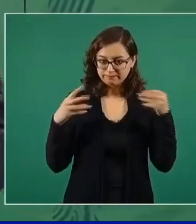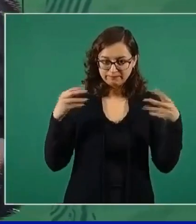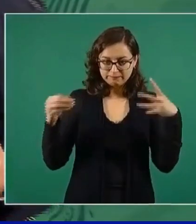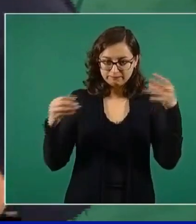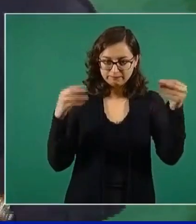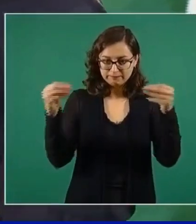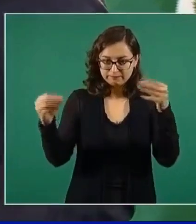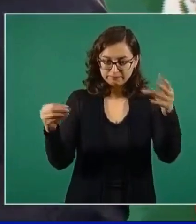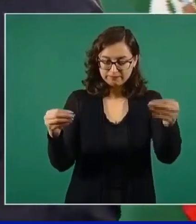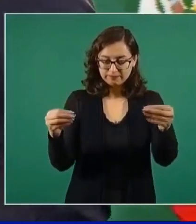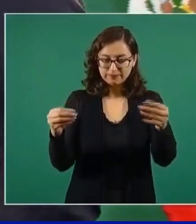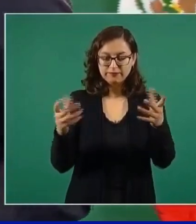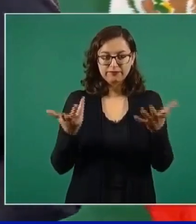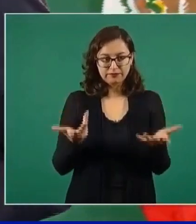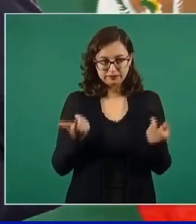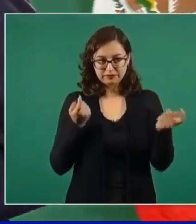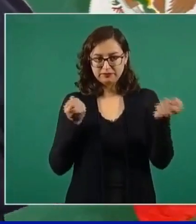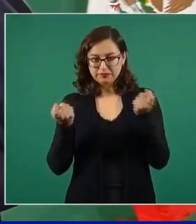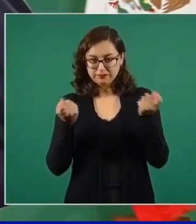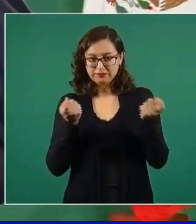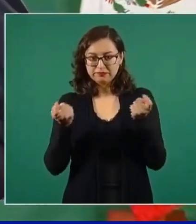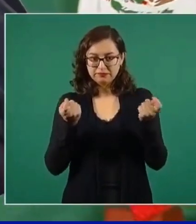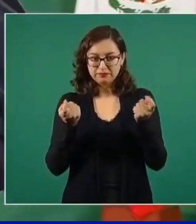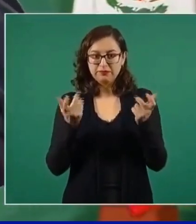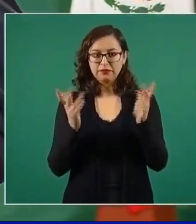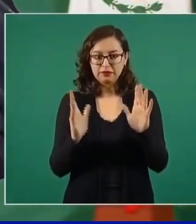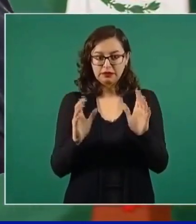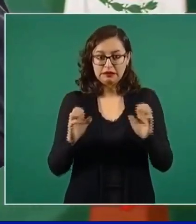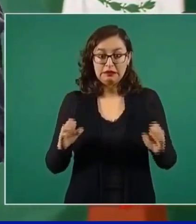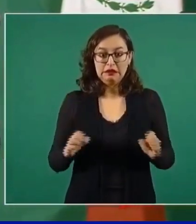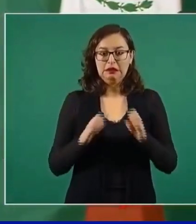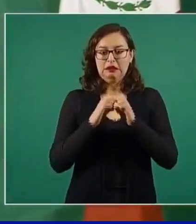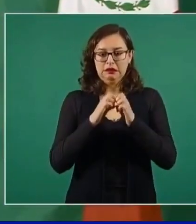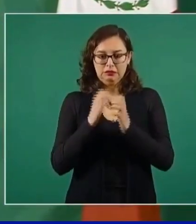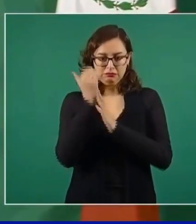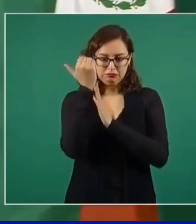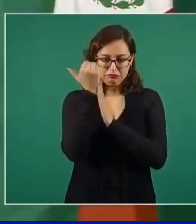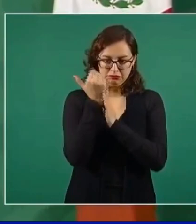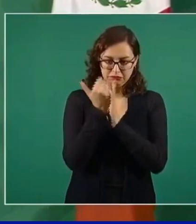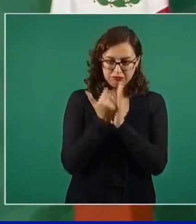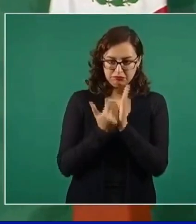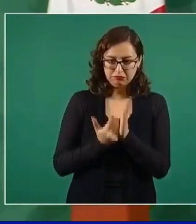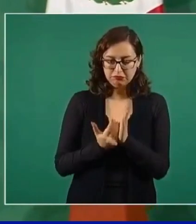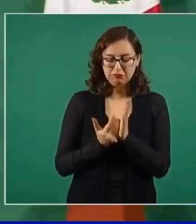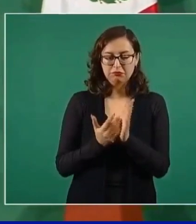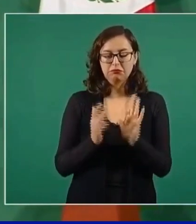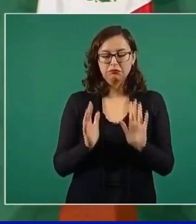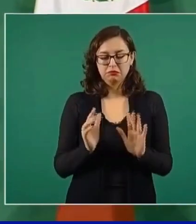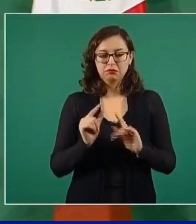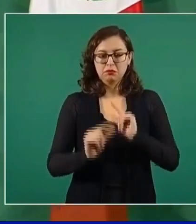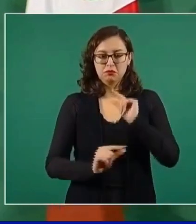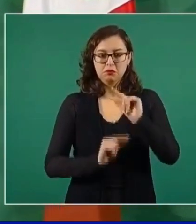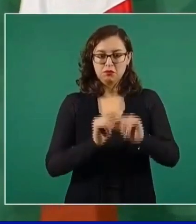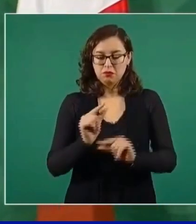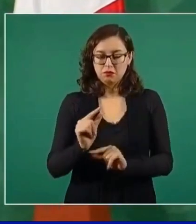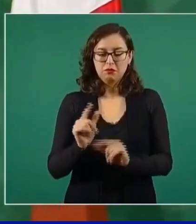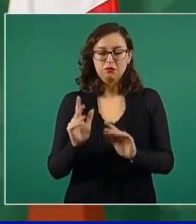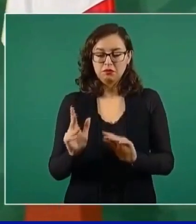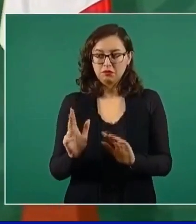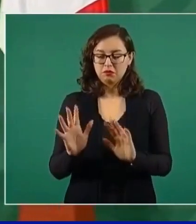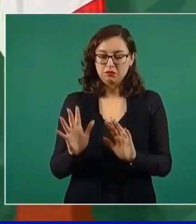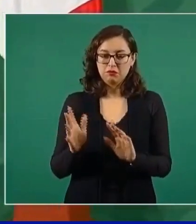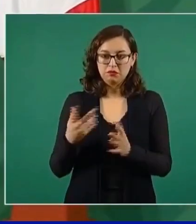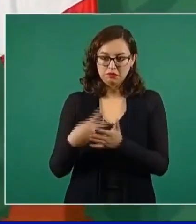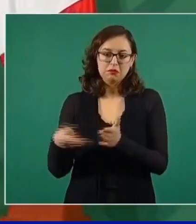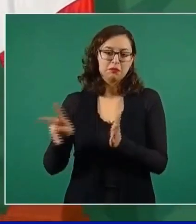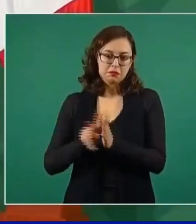de una situación de emergencia a la normalidad, pero eso también en educación,